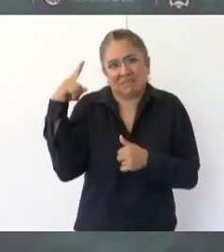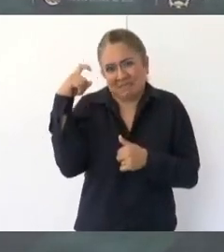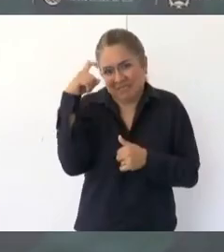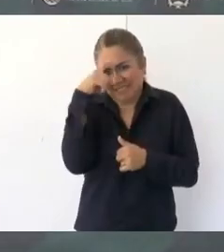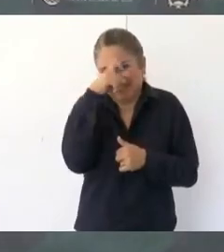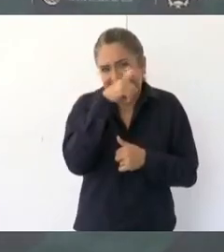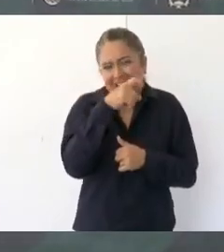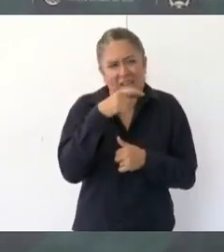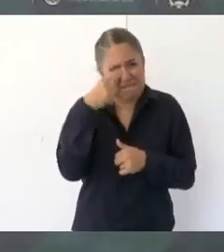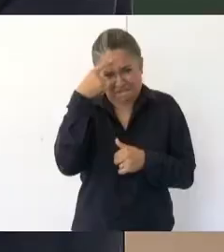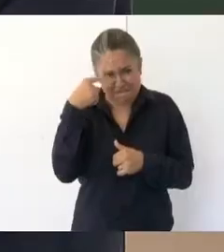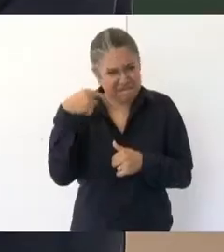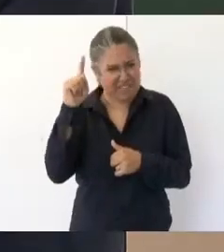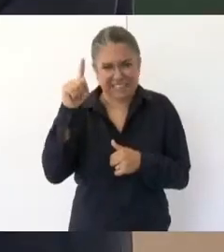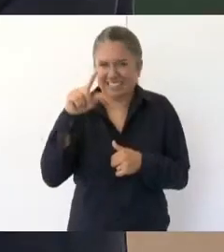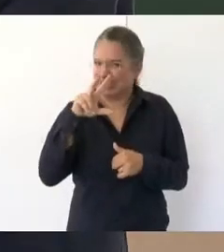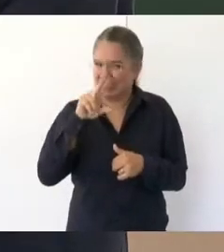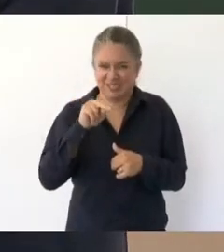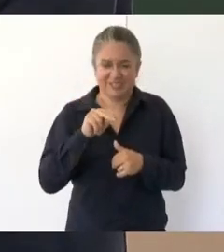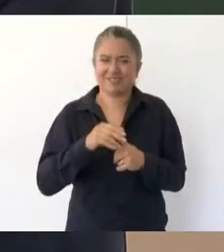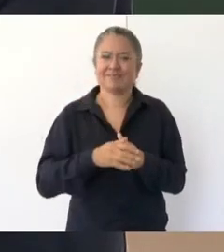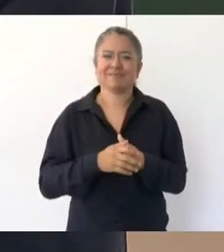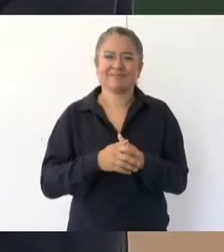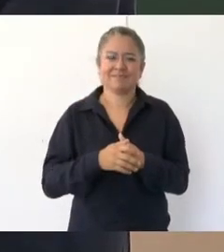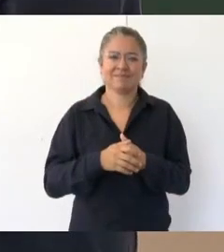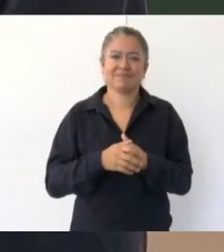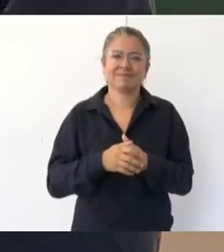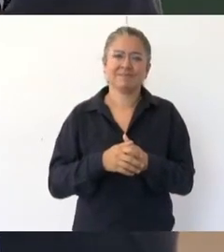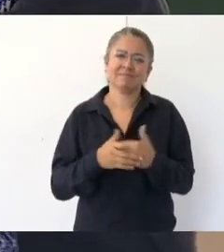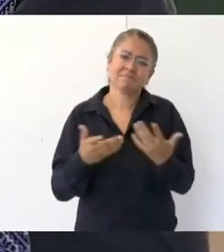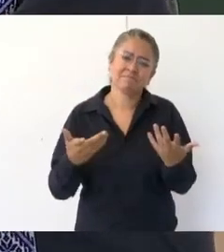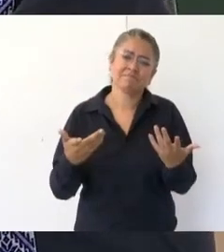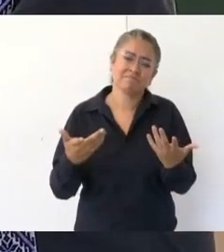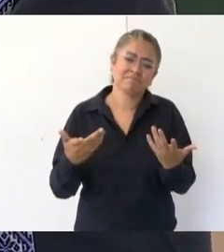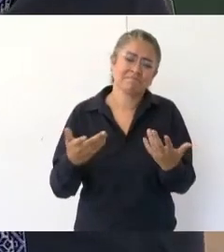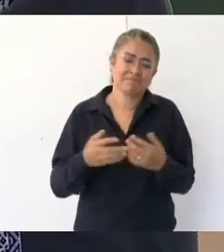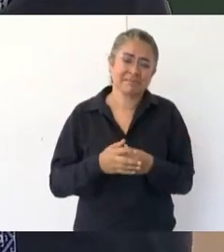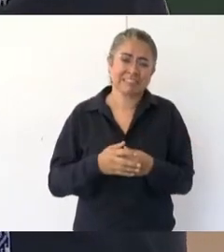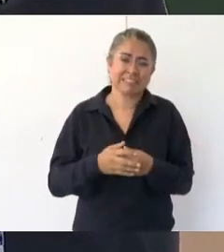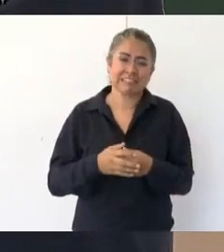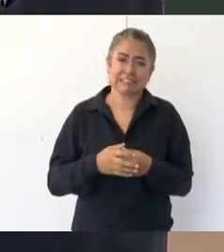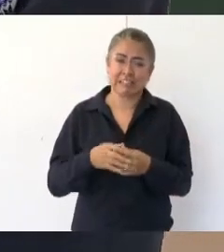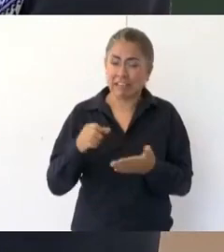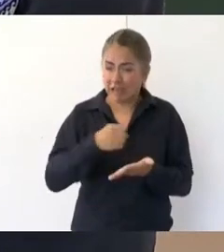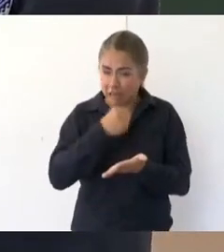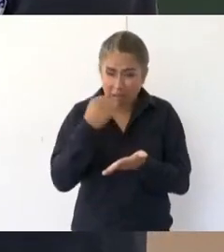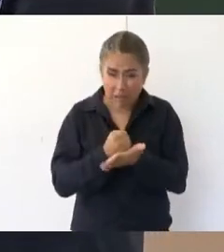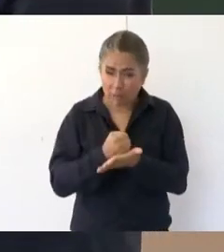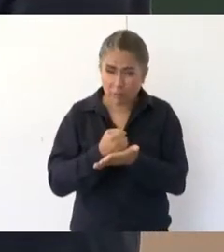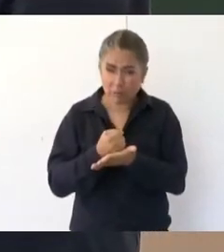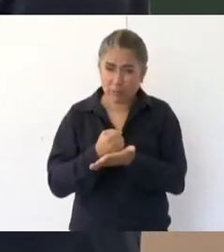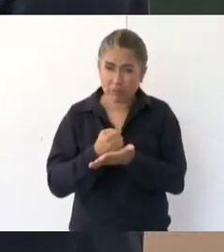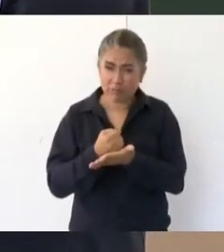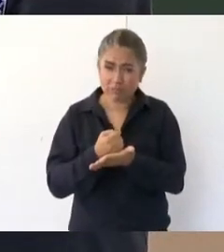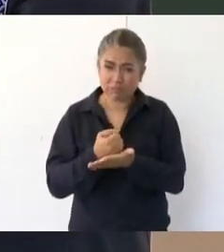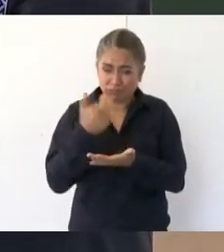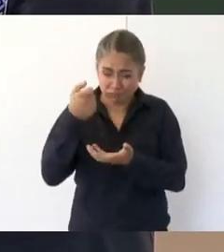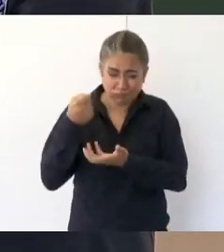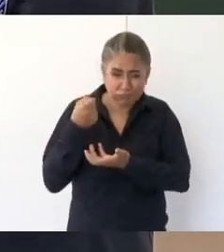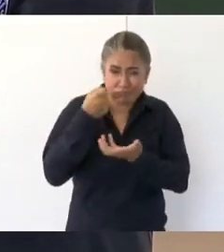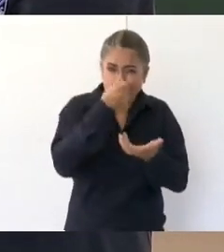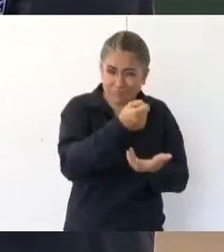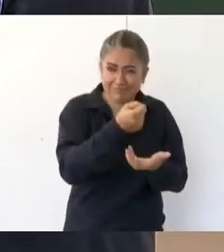no son fáciles para autorizar los fondos, pero como venía, ya